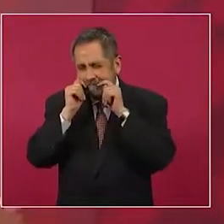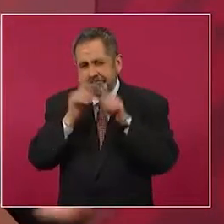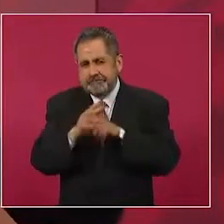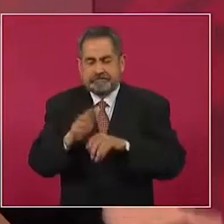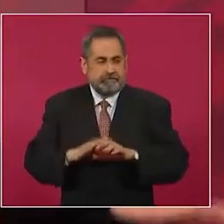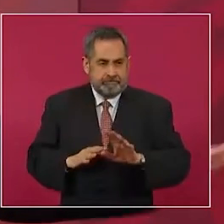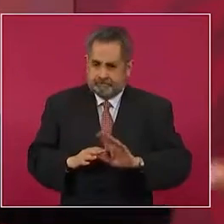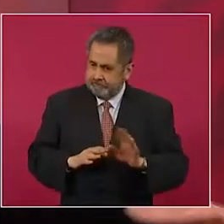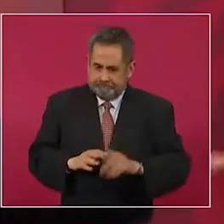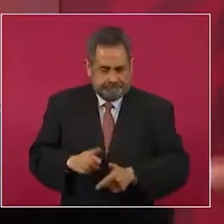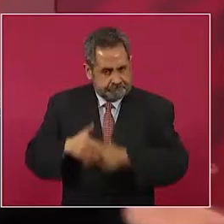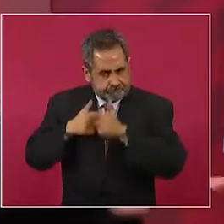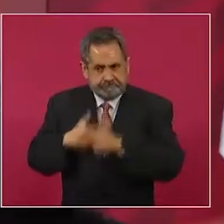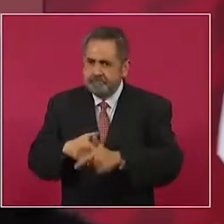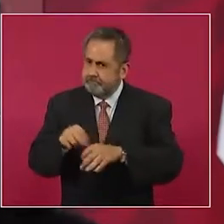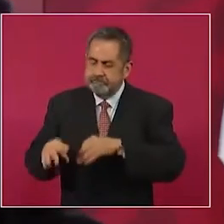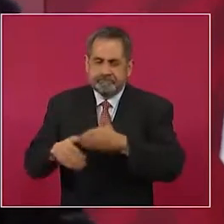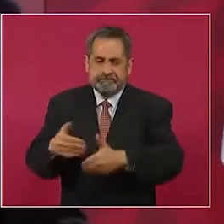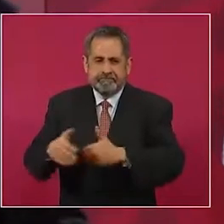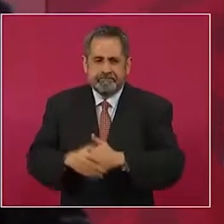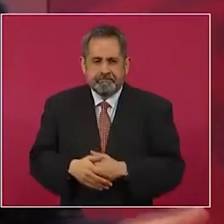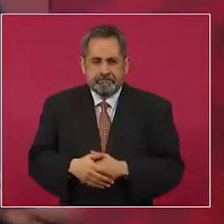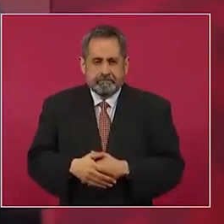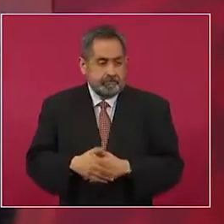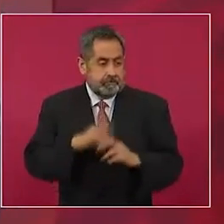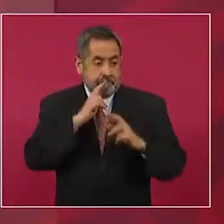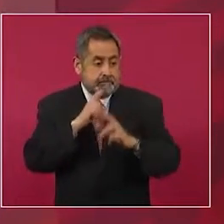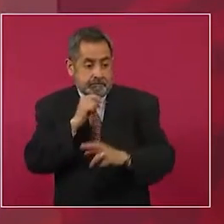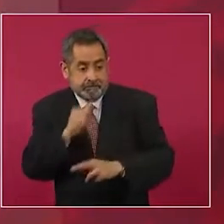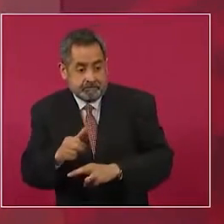pero resulta que no dan resultados.